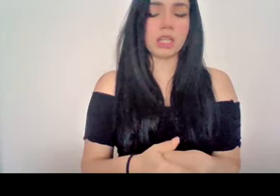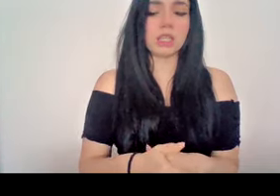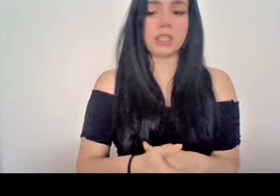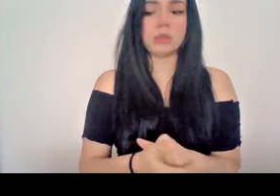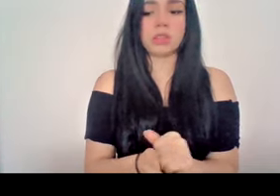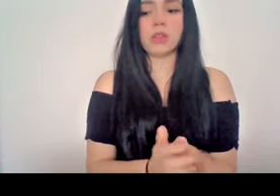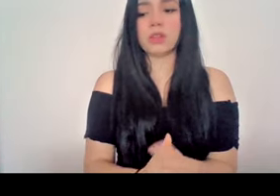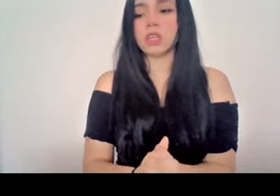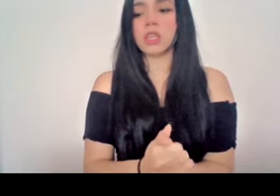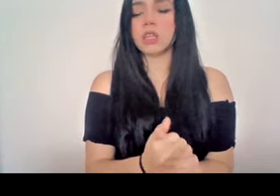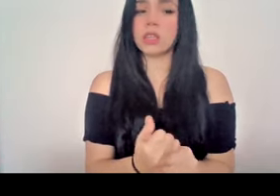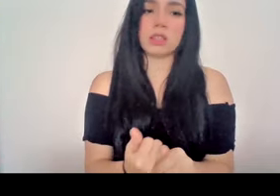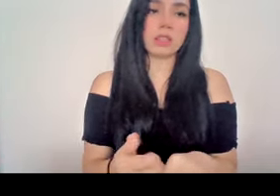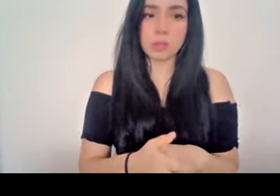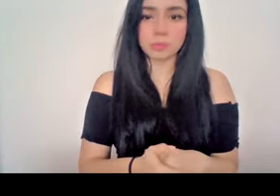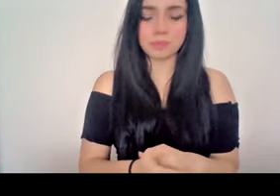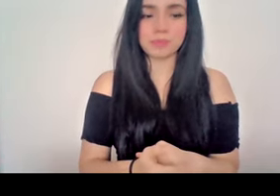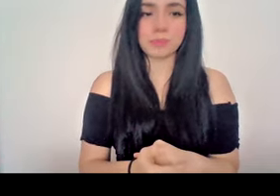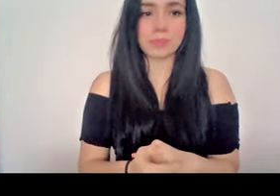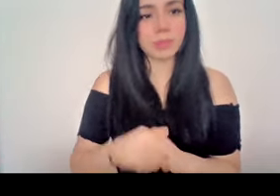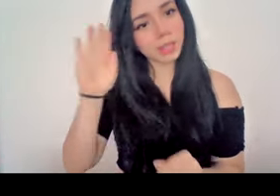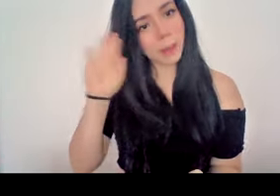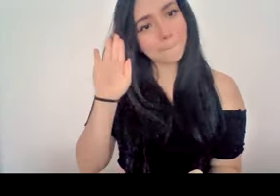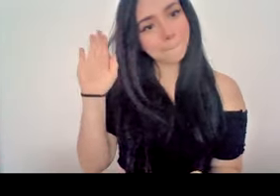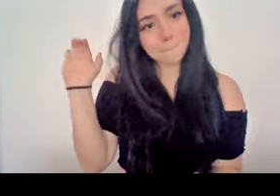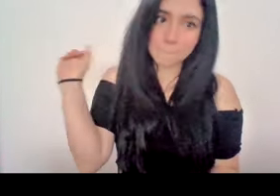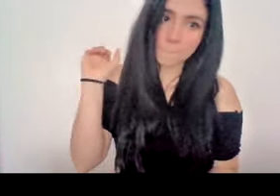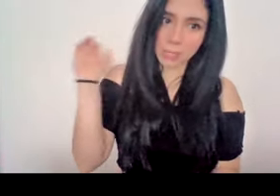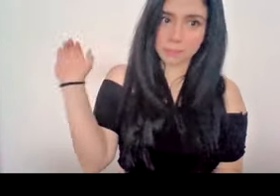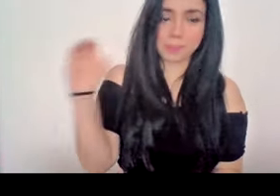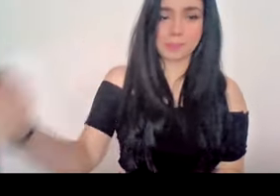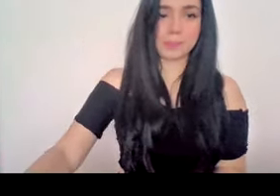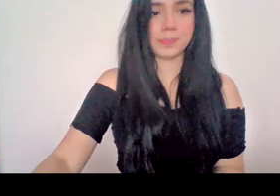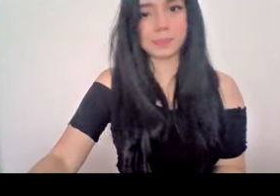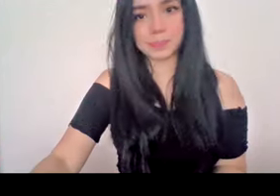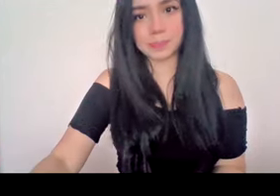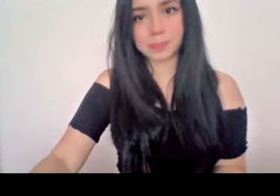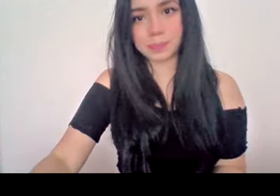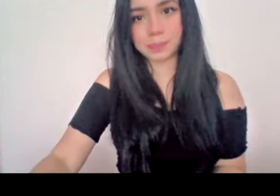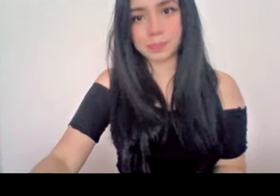Espero que les haya gustado y hayan entendido. Bye.